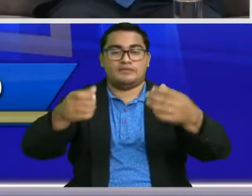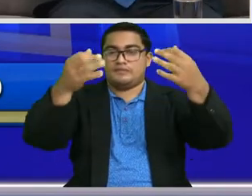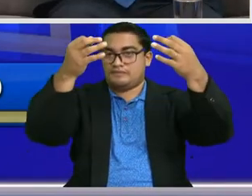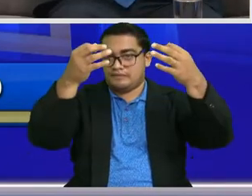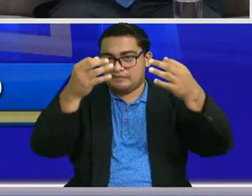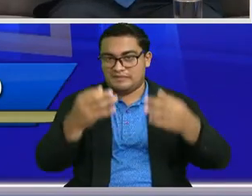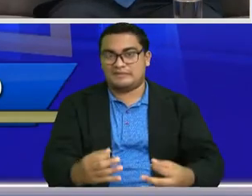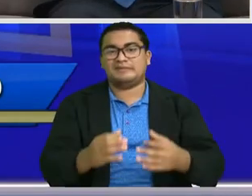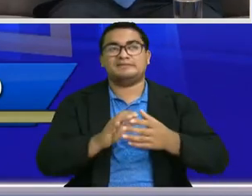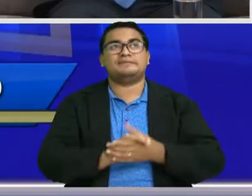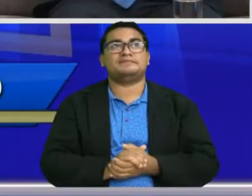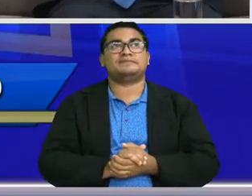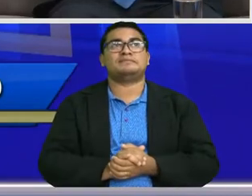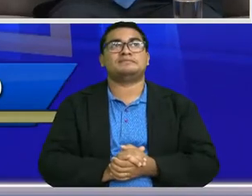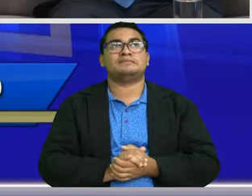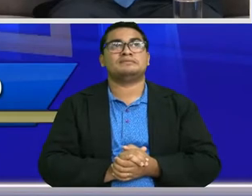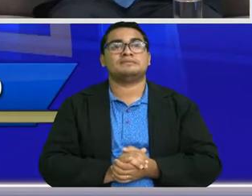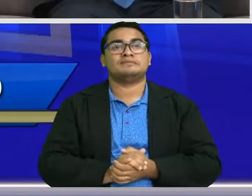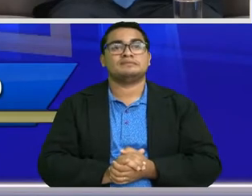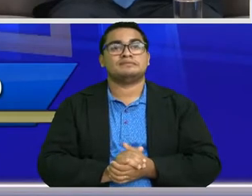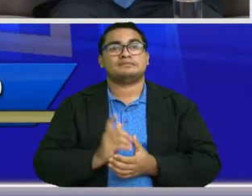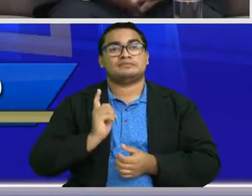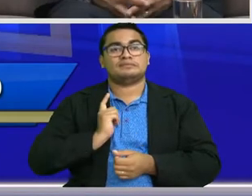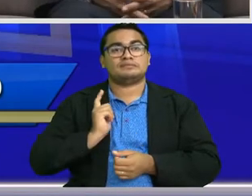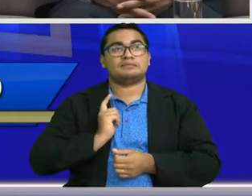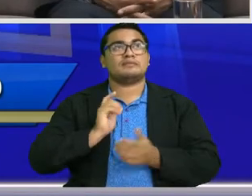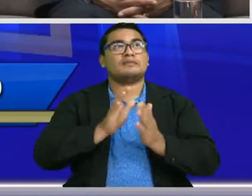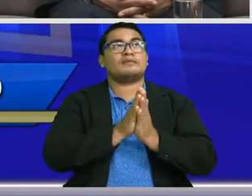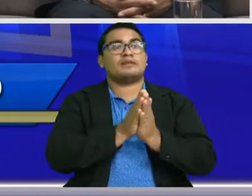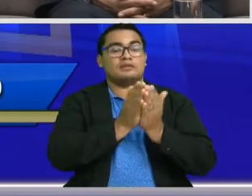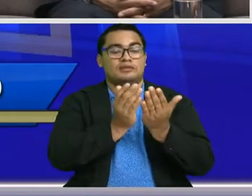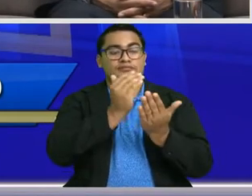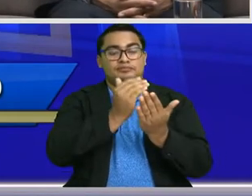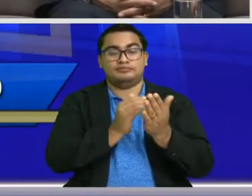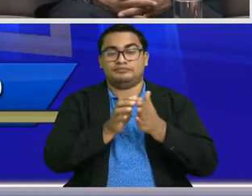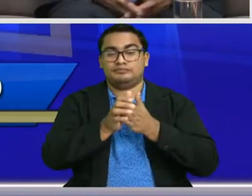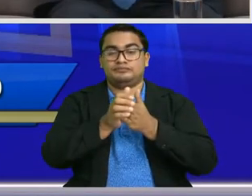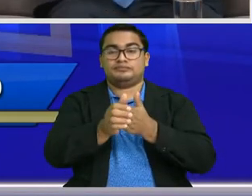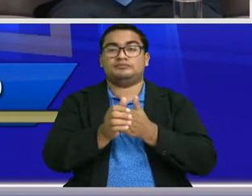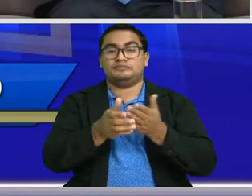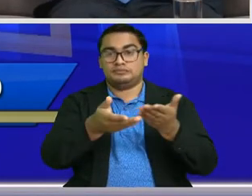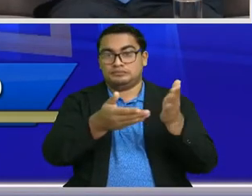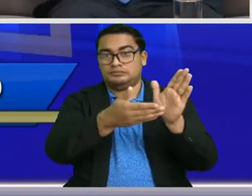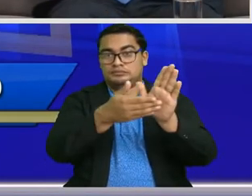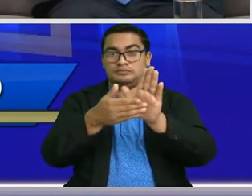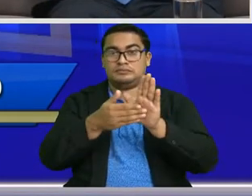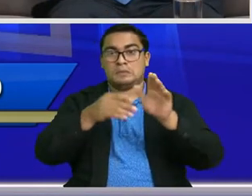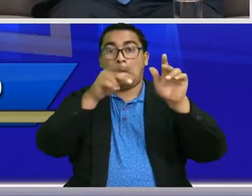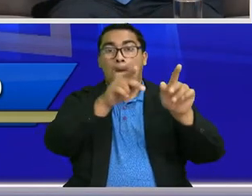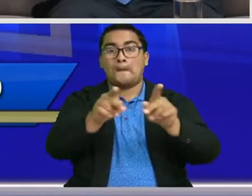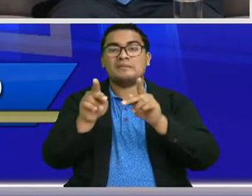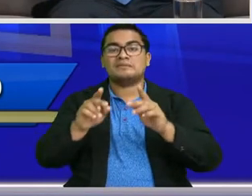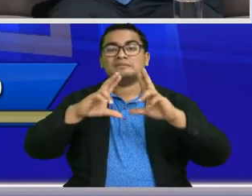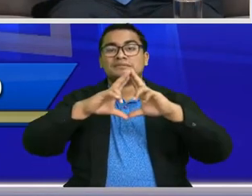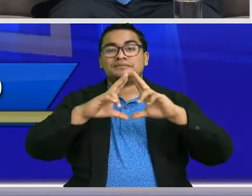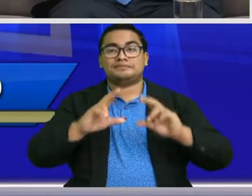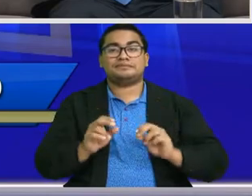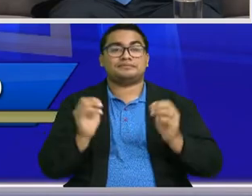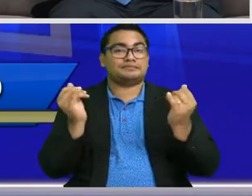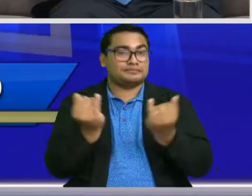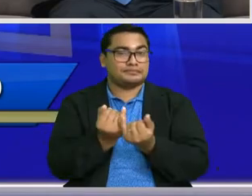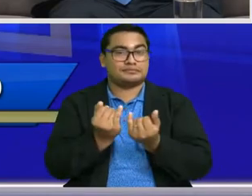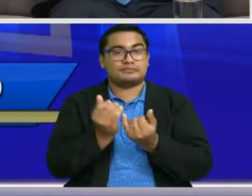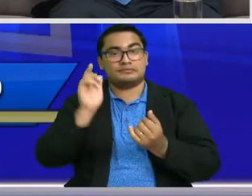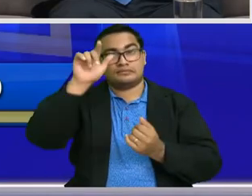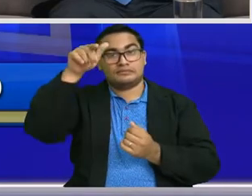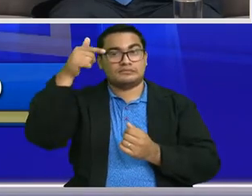Entonces, básicamente vamos a tener ese instrumento que va a servir para el público nicaragüense y que también sirve para el gobierno para que podamos